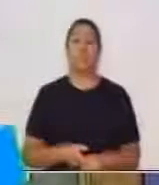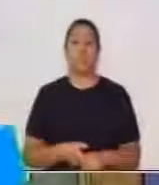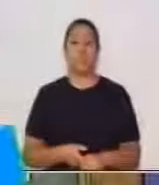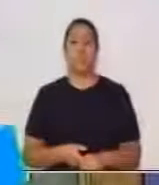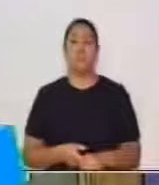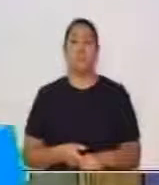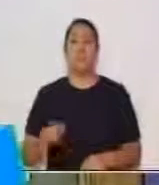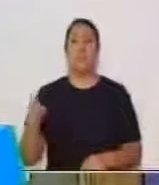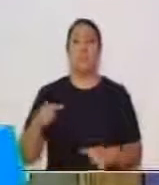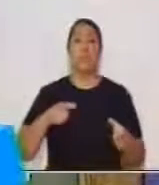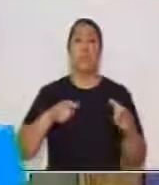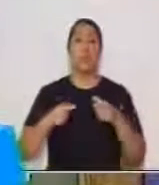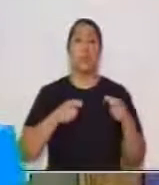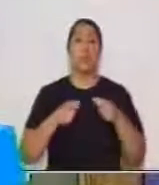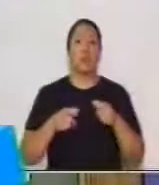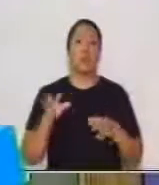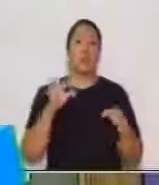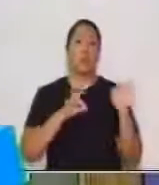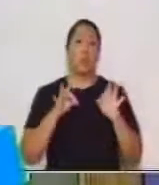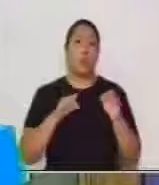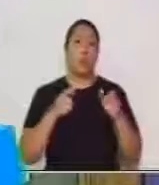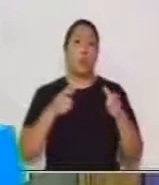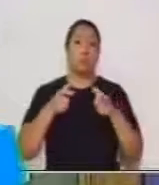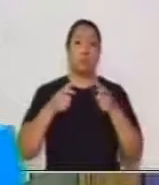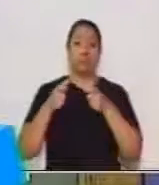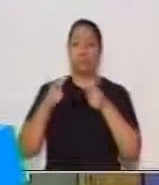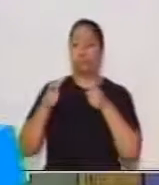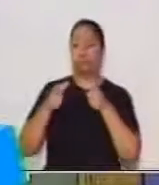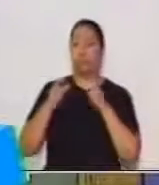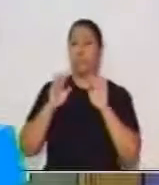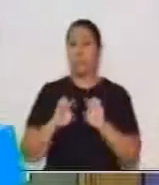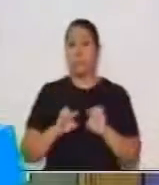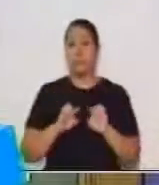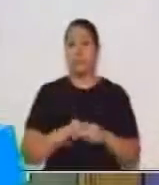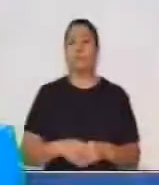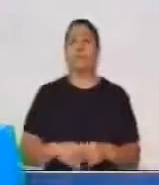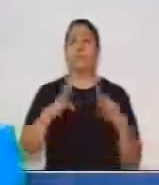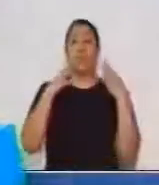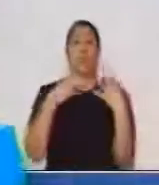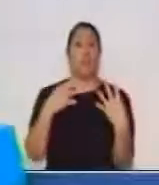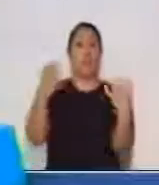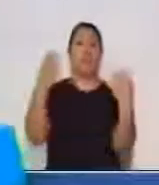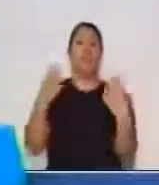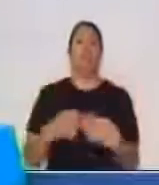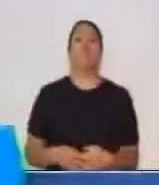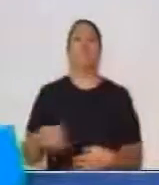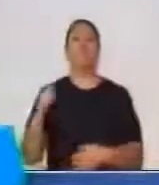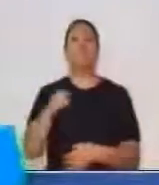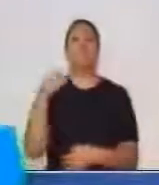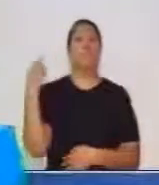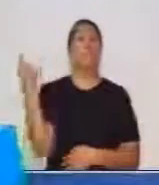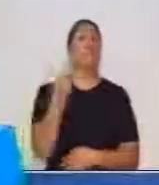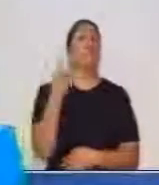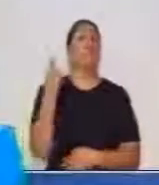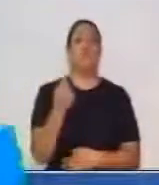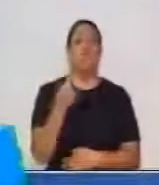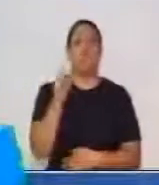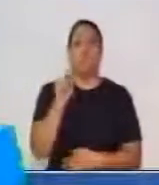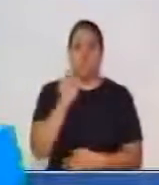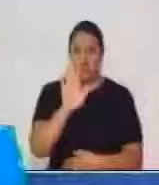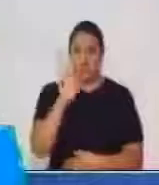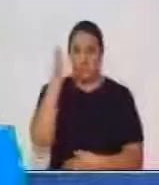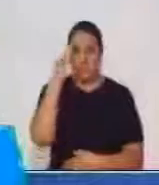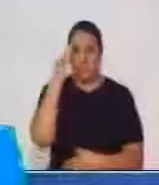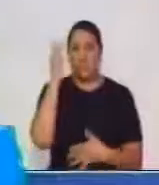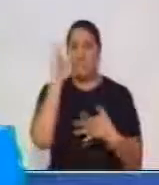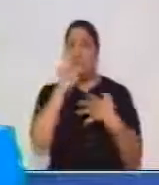el coordinador o moderador y la audiencia. Entonces es importante que tú identifiques las características de